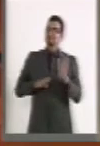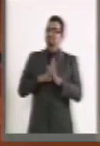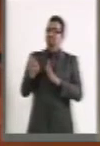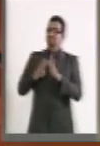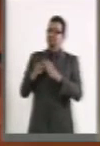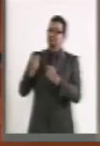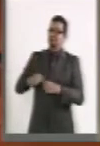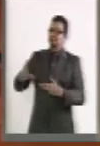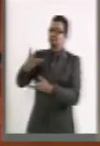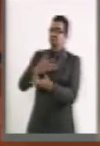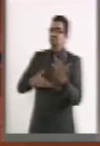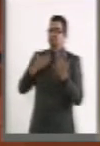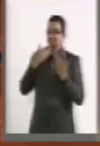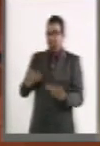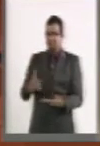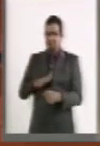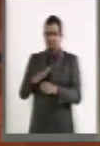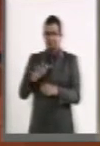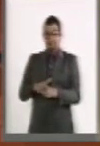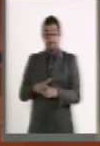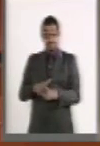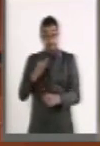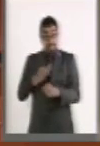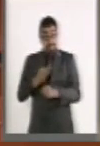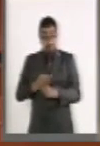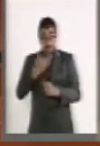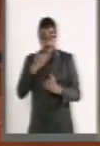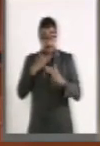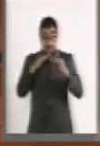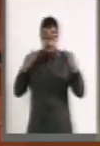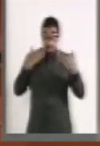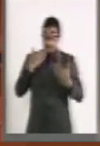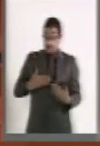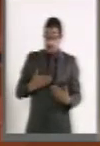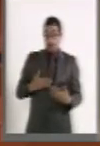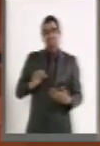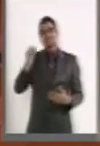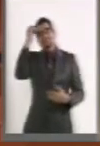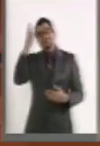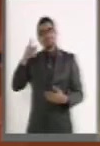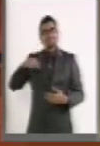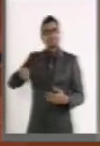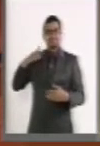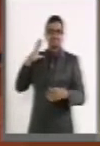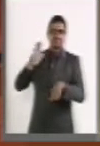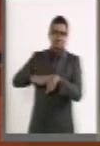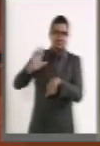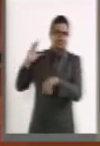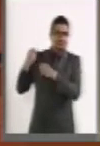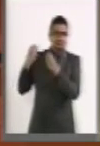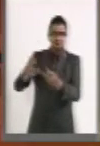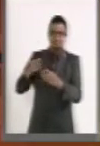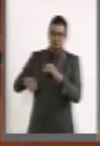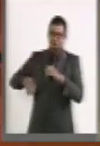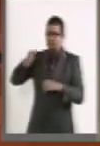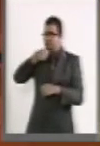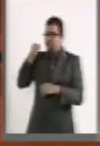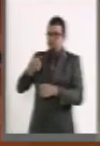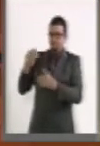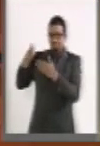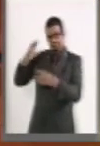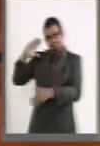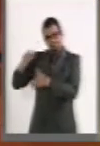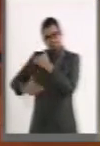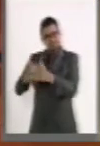social. No estaríamos haciendo justicia si olvidamos que las mayores y los mayores tienen un campo fértil de